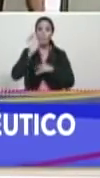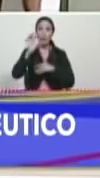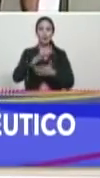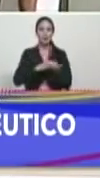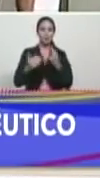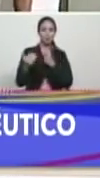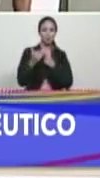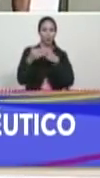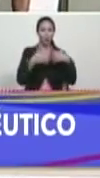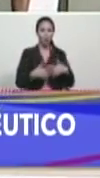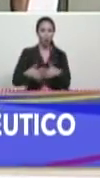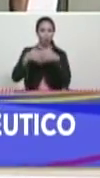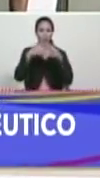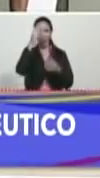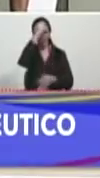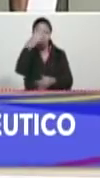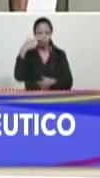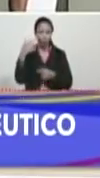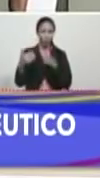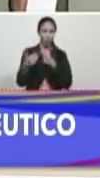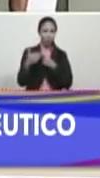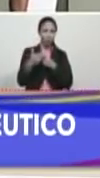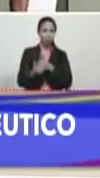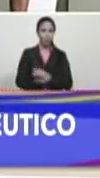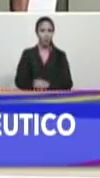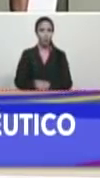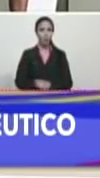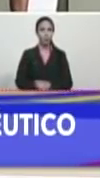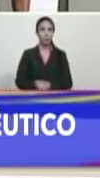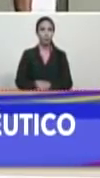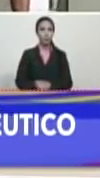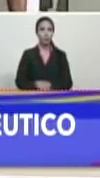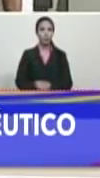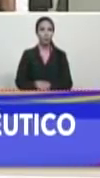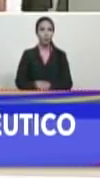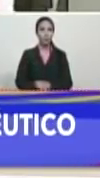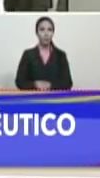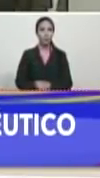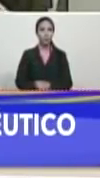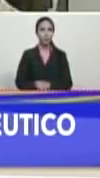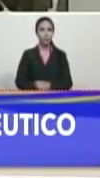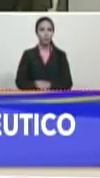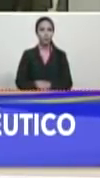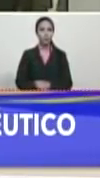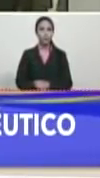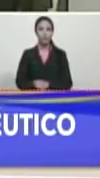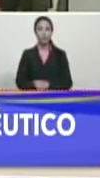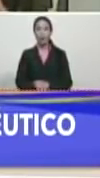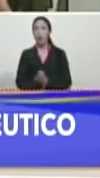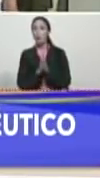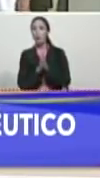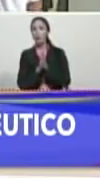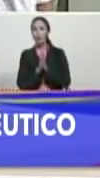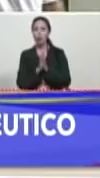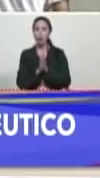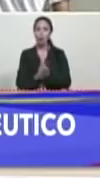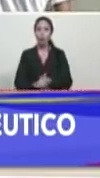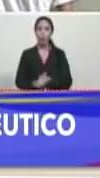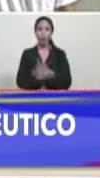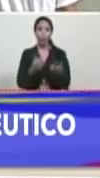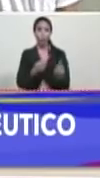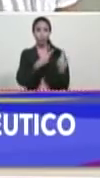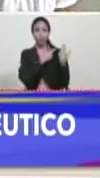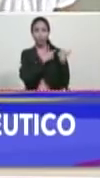agresión criminal de Donald Trump, de querer dejar a nuestro país sin medicina, les pido a los